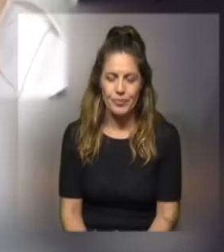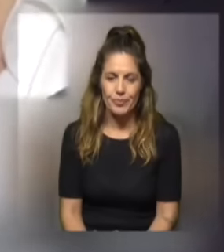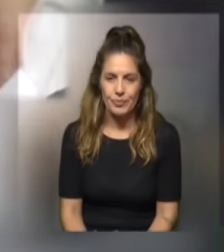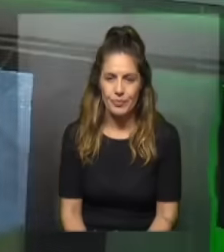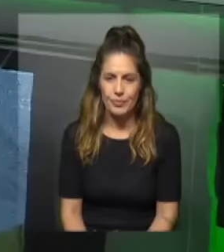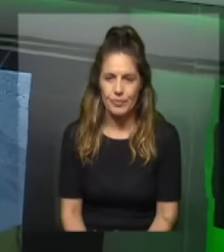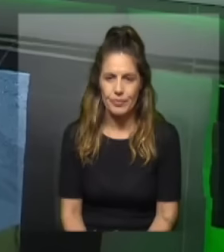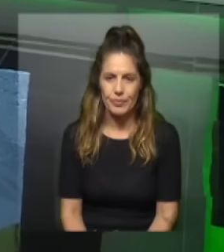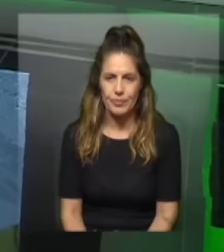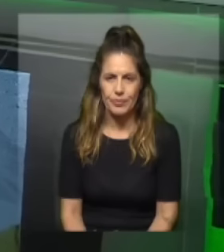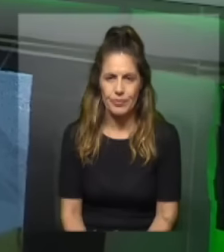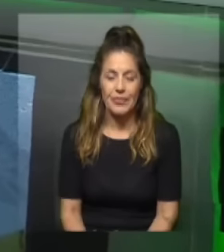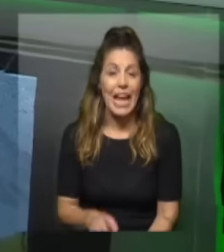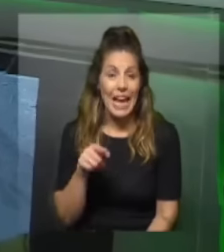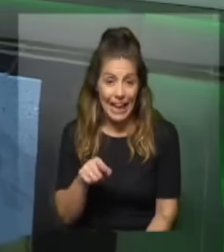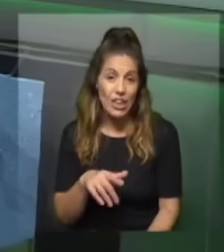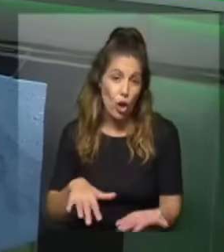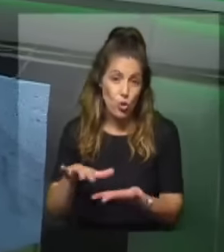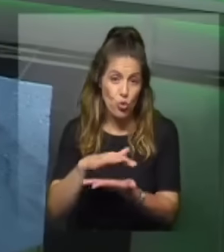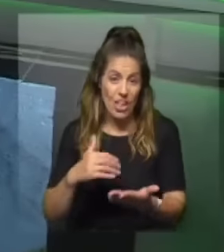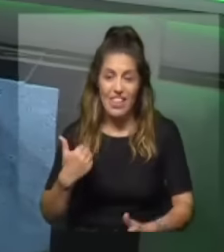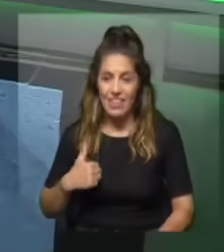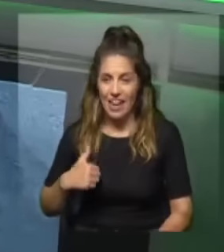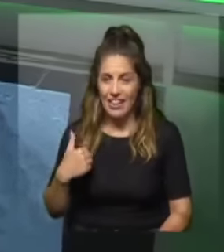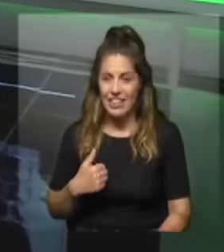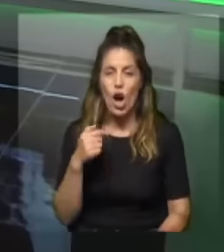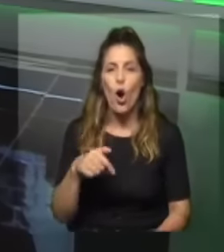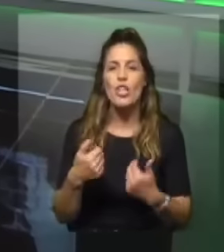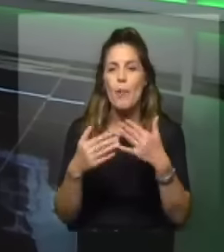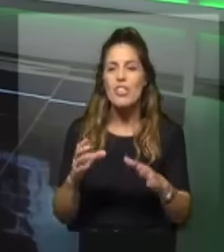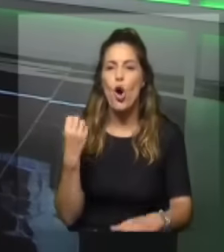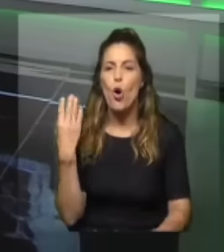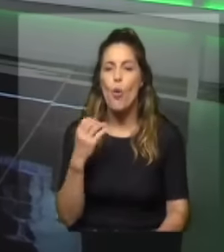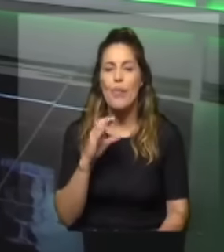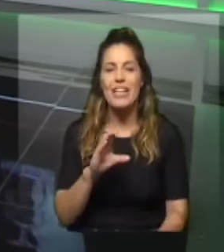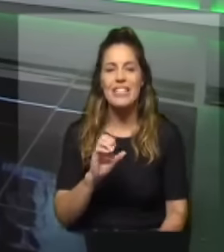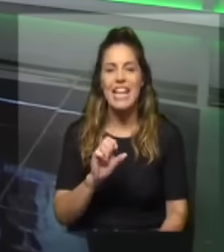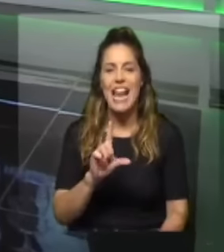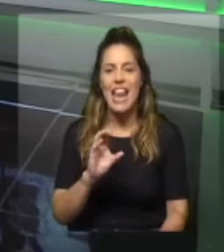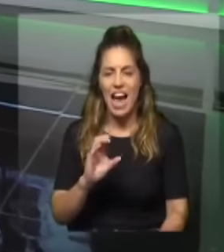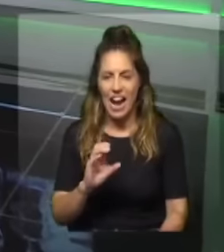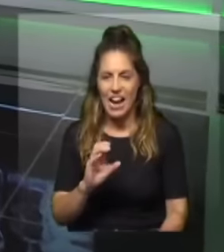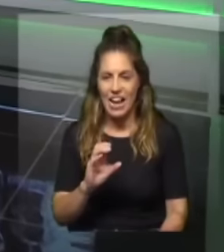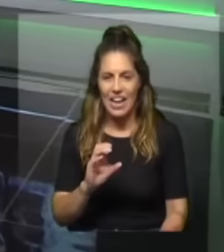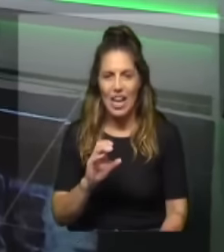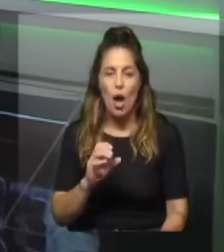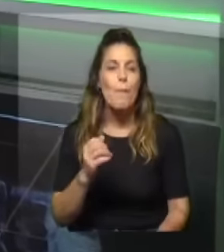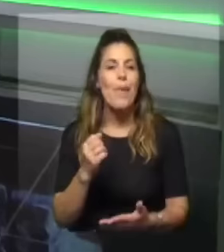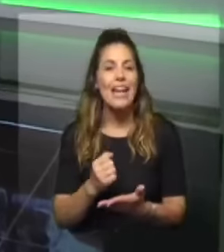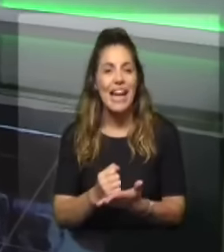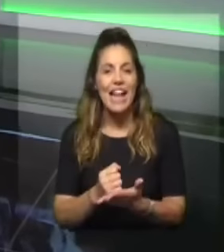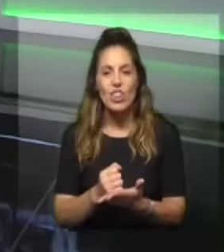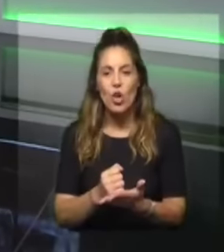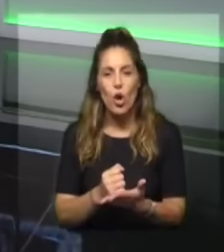reformas y mientras esto acontece en la República Argentina hoy comenzó la Cumbre de la celac en San Vicente y Las Granadinas marcando